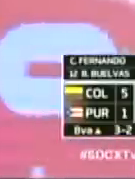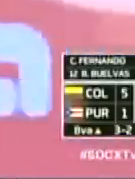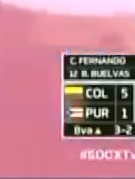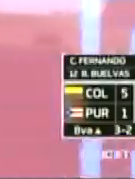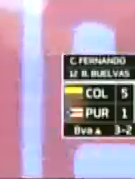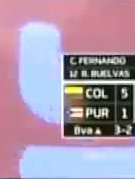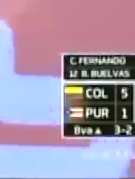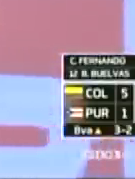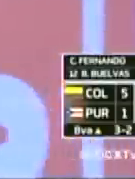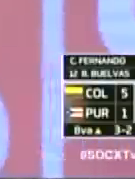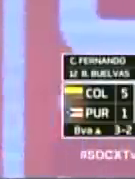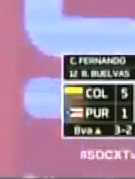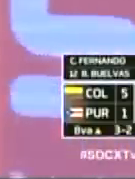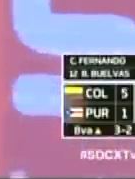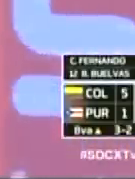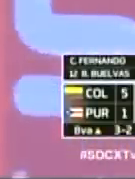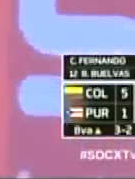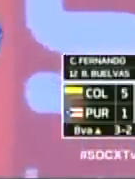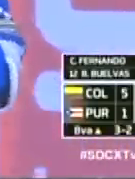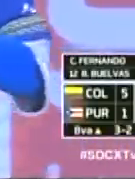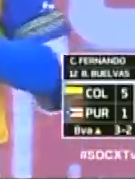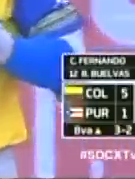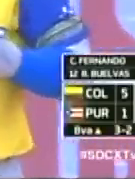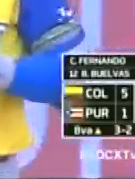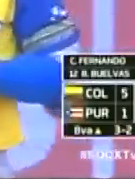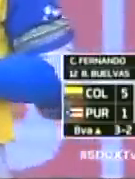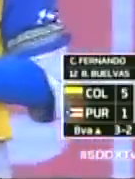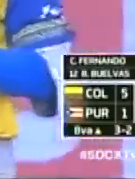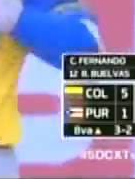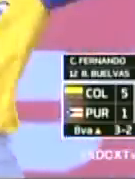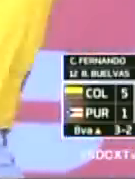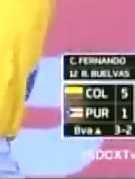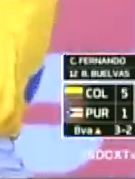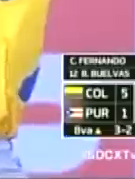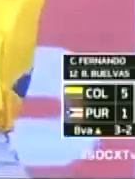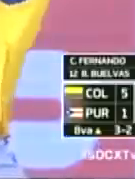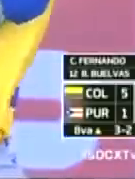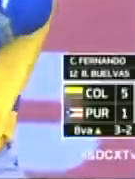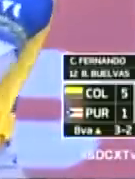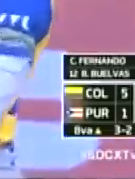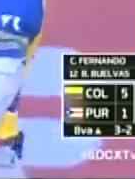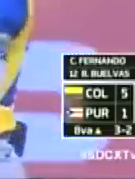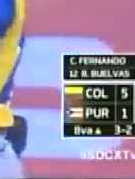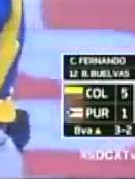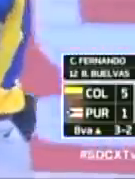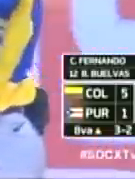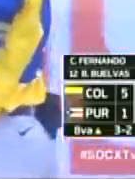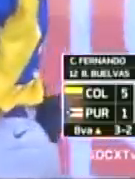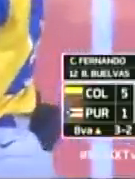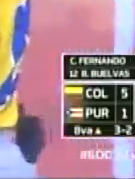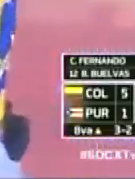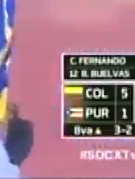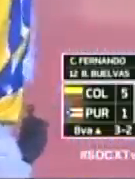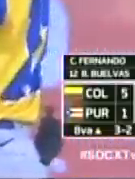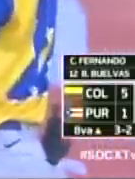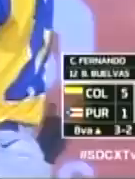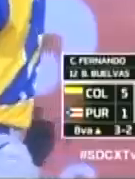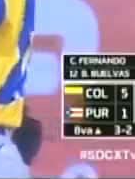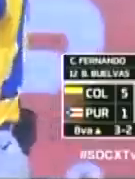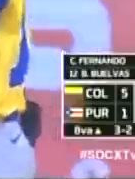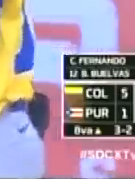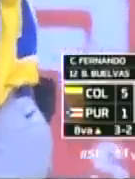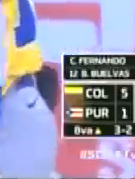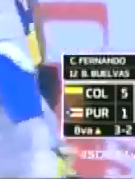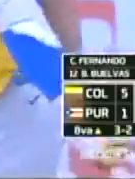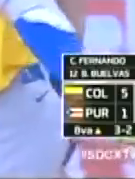la bandera tricolor que trajo Miranda. Así debe ser. Nuestros uniformes deportivos deben hacer honor a nuestra bandera.